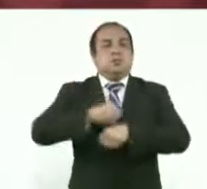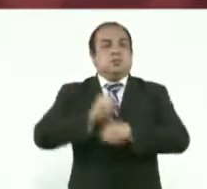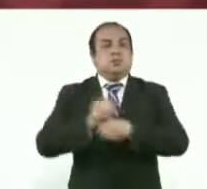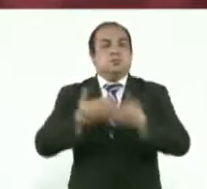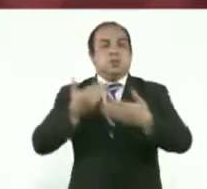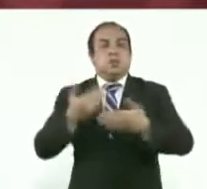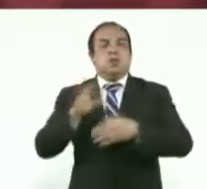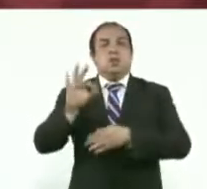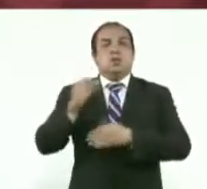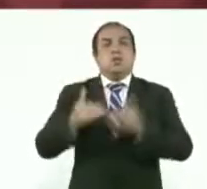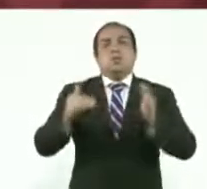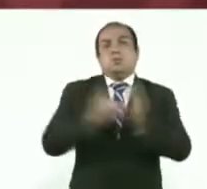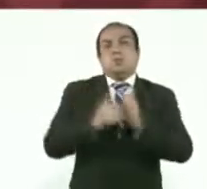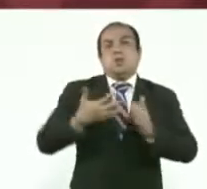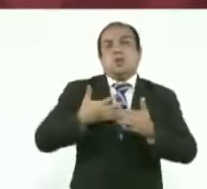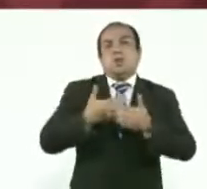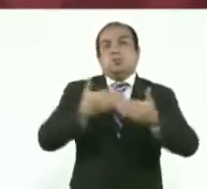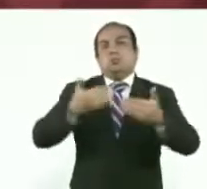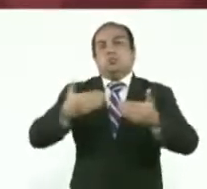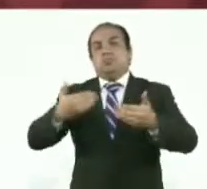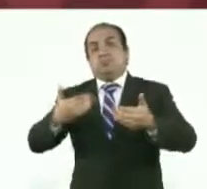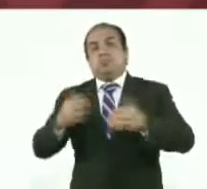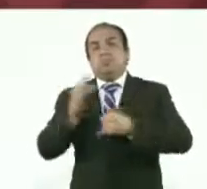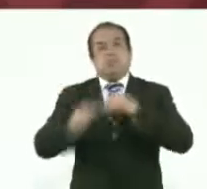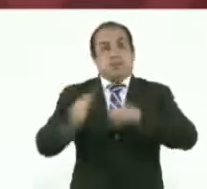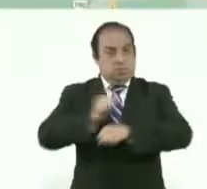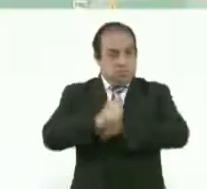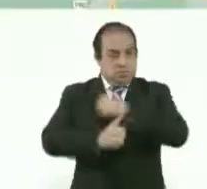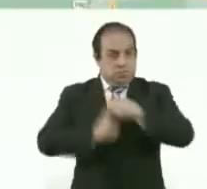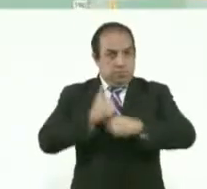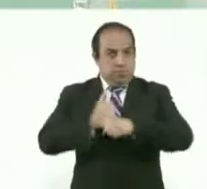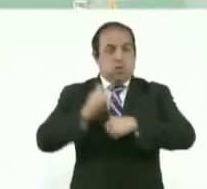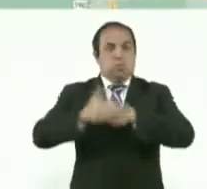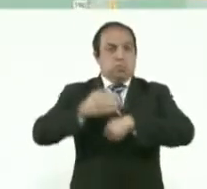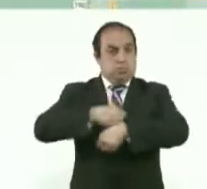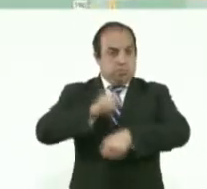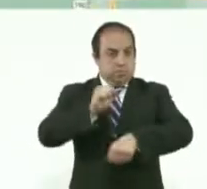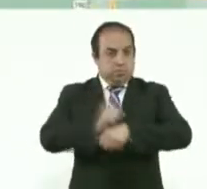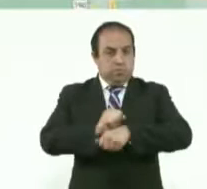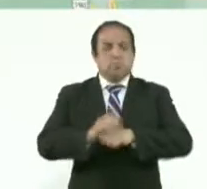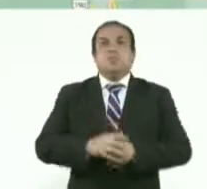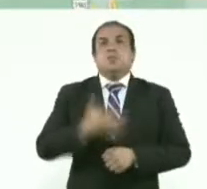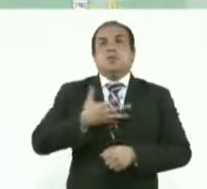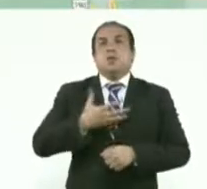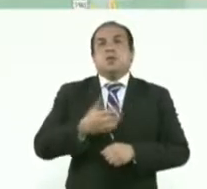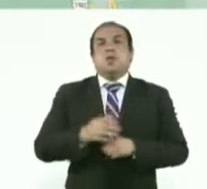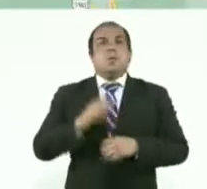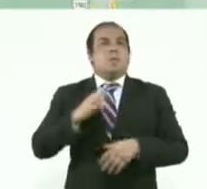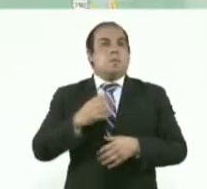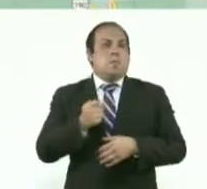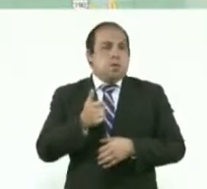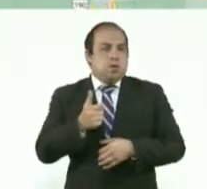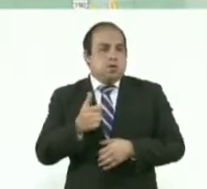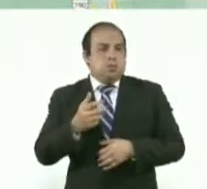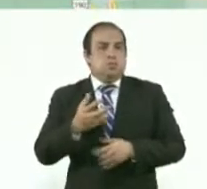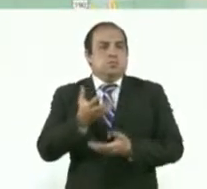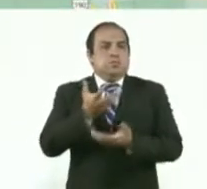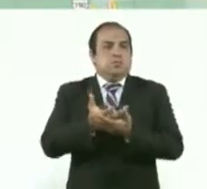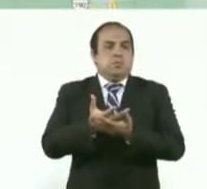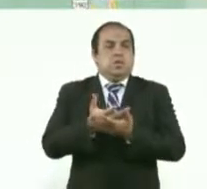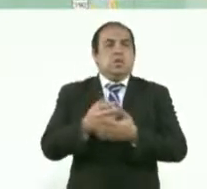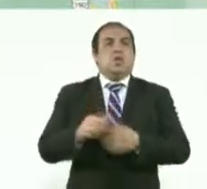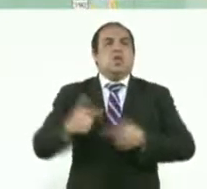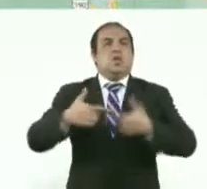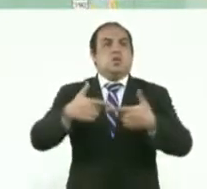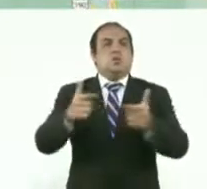que veíamos en etapas de rezagados a final del año. Por esta razón, la próxima semana y además para darle un poco de descanso en el fin de semana largo al equipo de